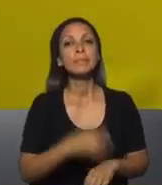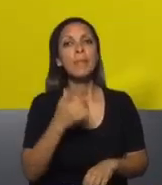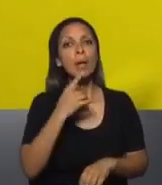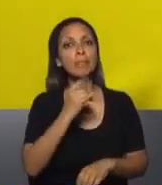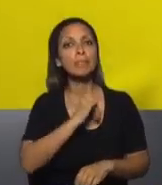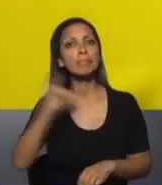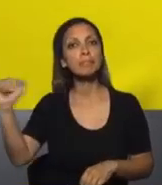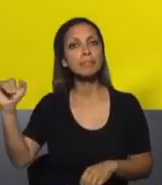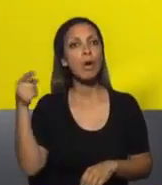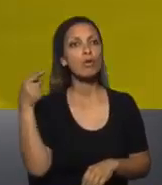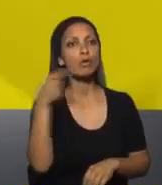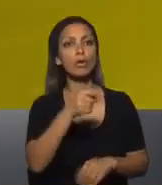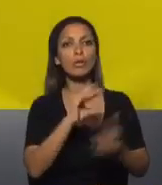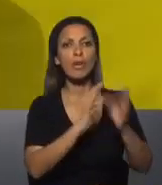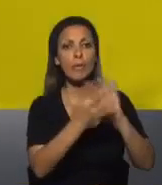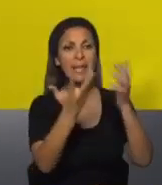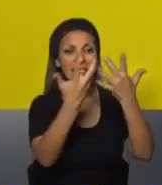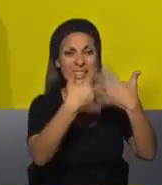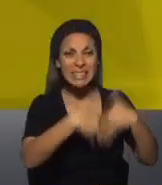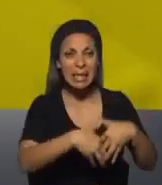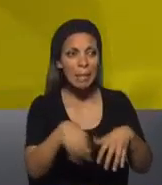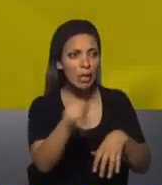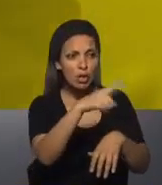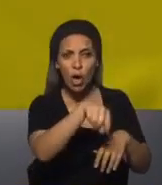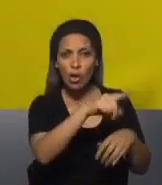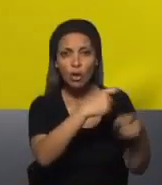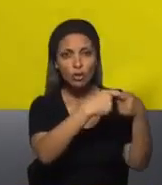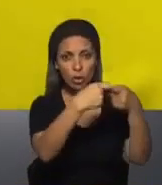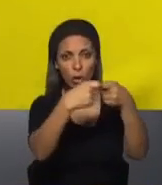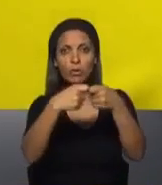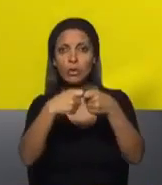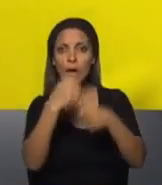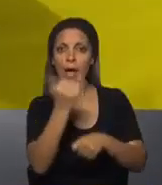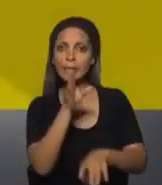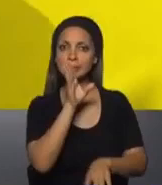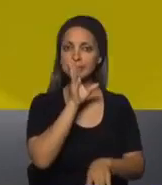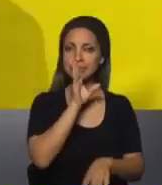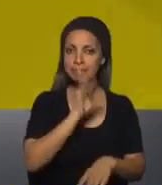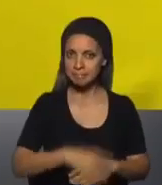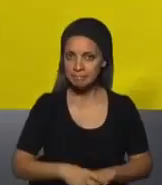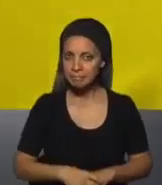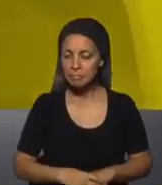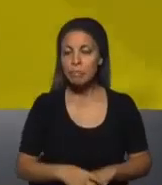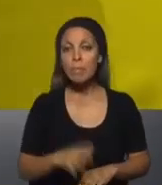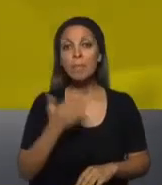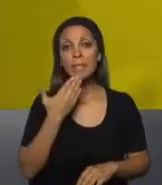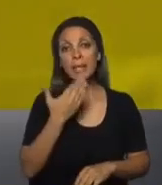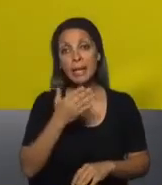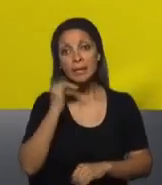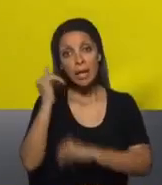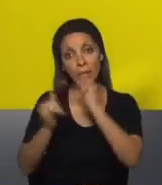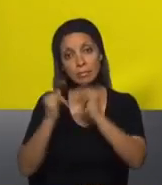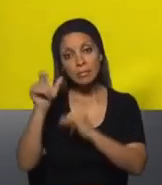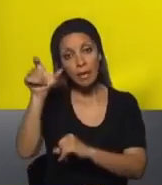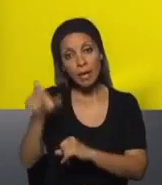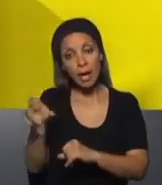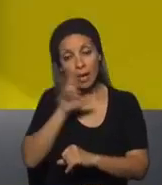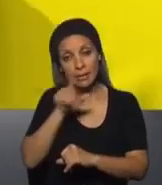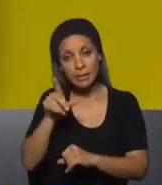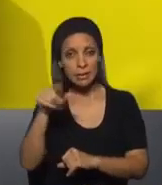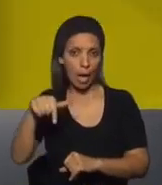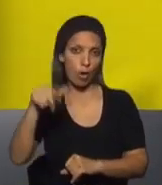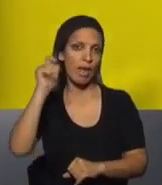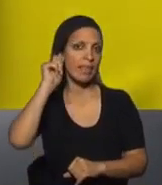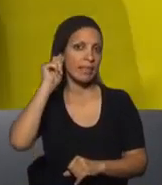un sistema de silencio y de complicidad que hace esto posible. Las palabras de la actriz de 30 años, ganadora de 2